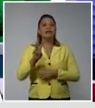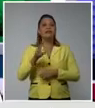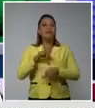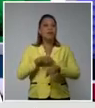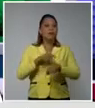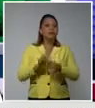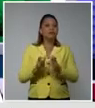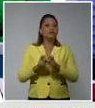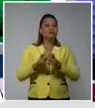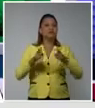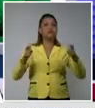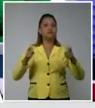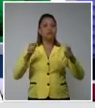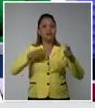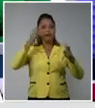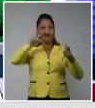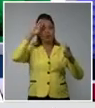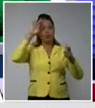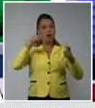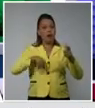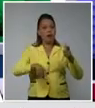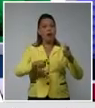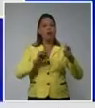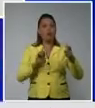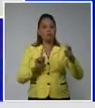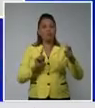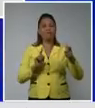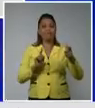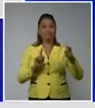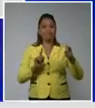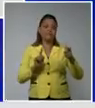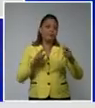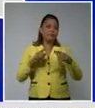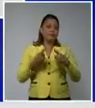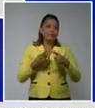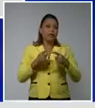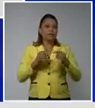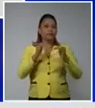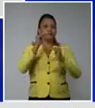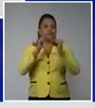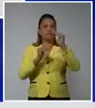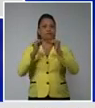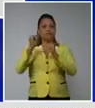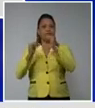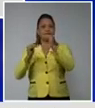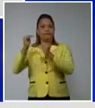nuestro país y que indiscutiblemente ha sido el